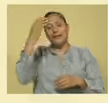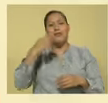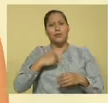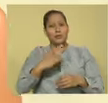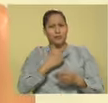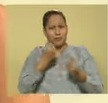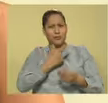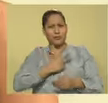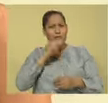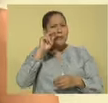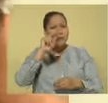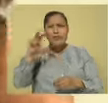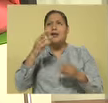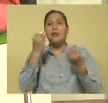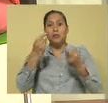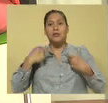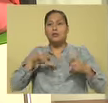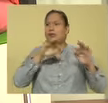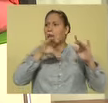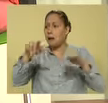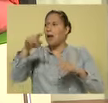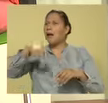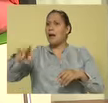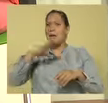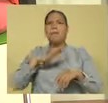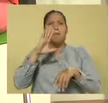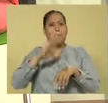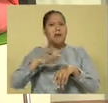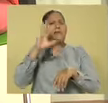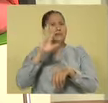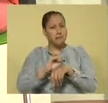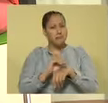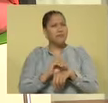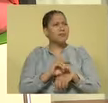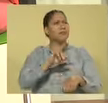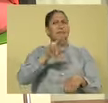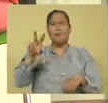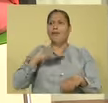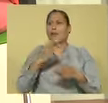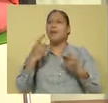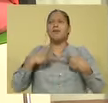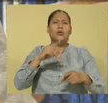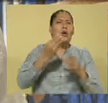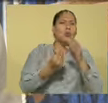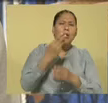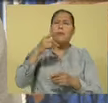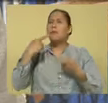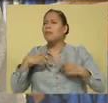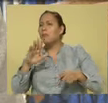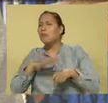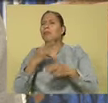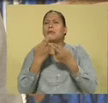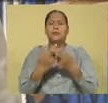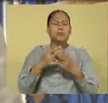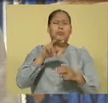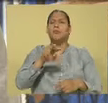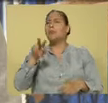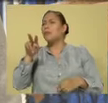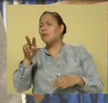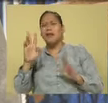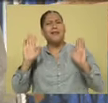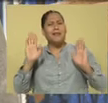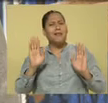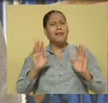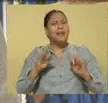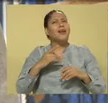ver que cada vez hay más gente en el foro. ¿Sí? ¿No? ¿Se Sí, te hace? sí hay gente nueva, hay más gente, como que hay... No sé,